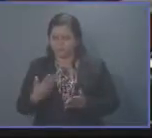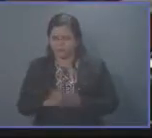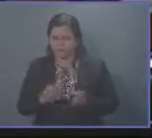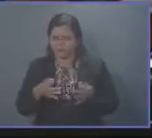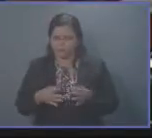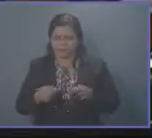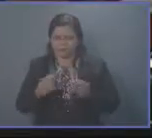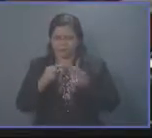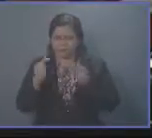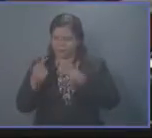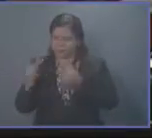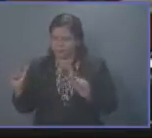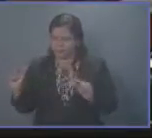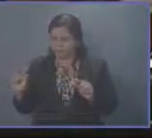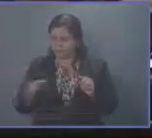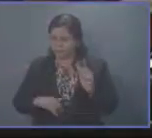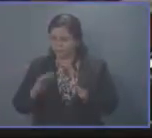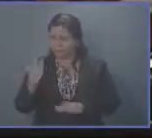forma gratuita.